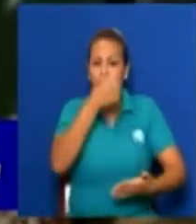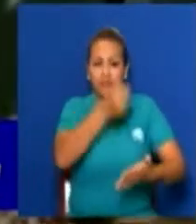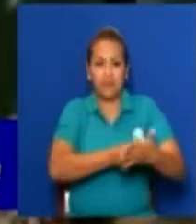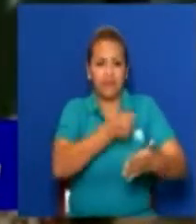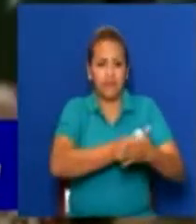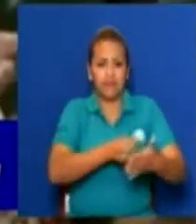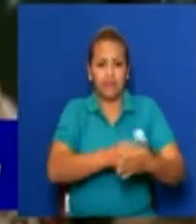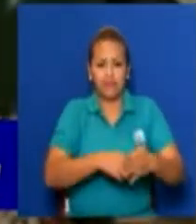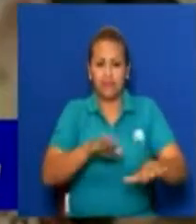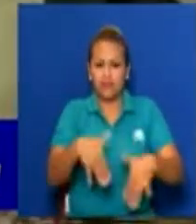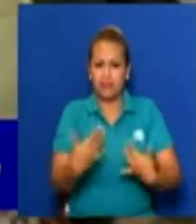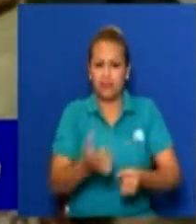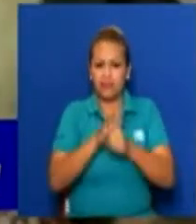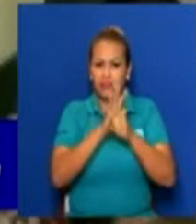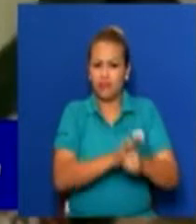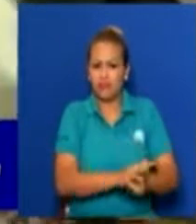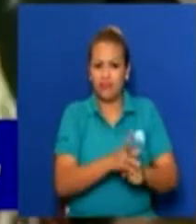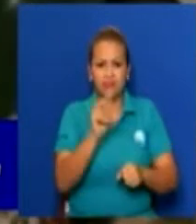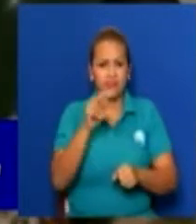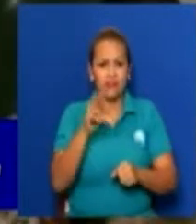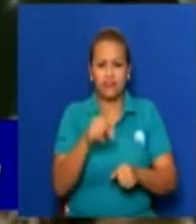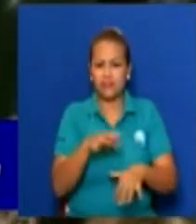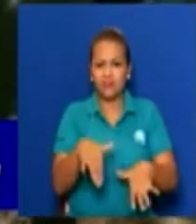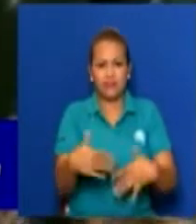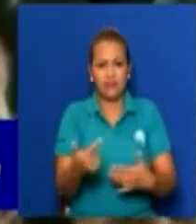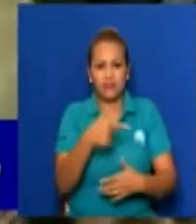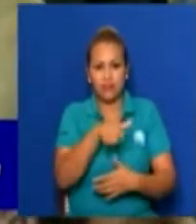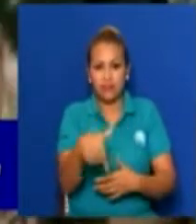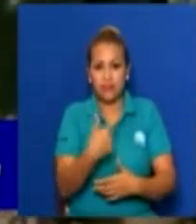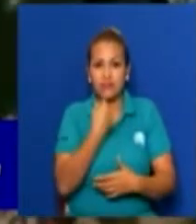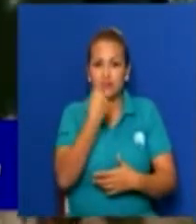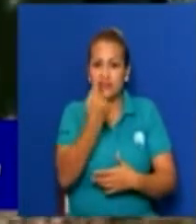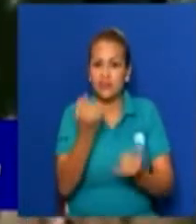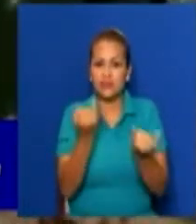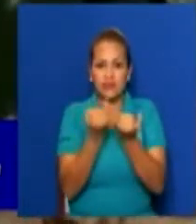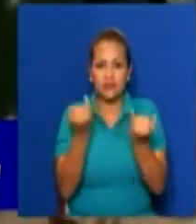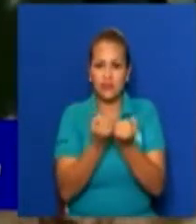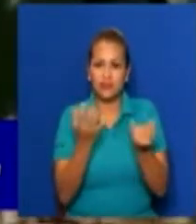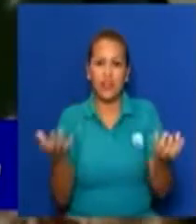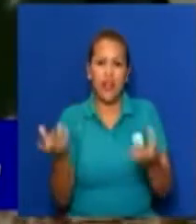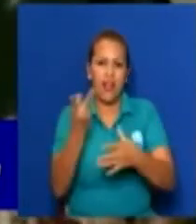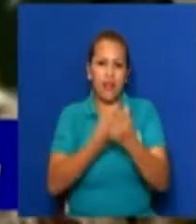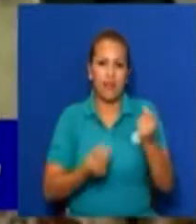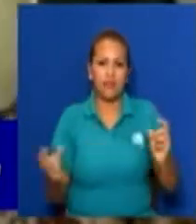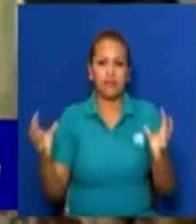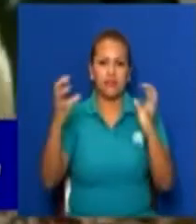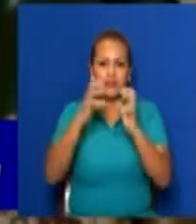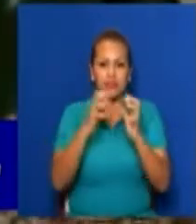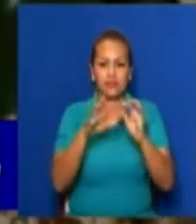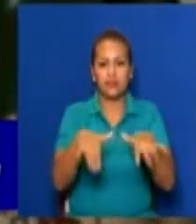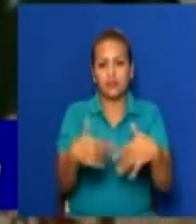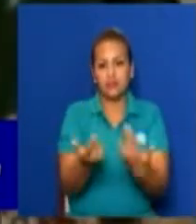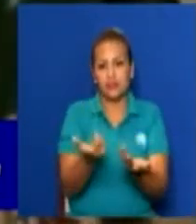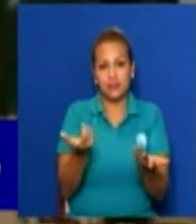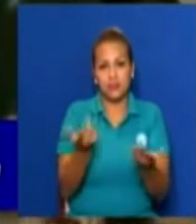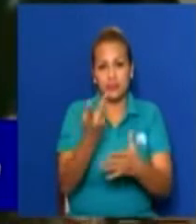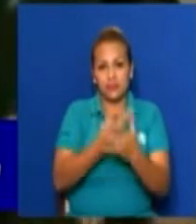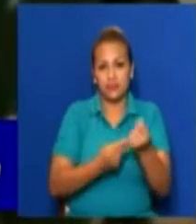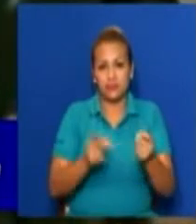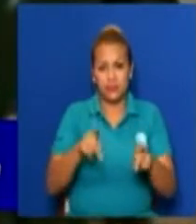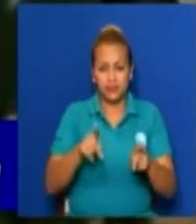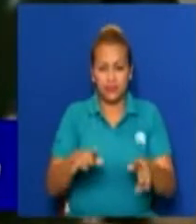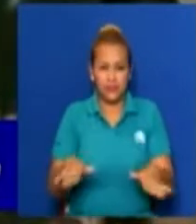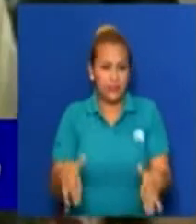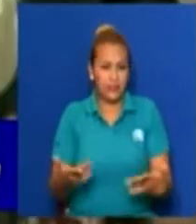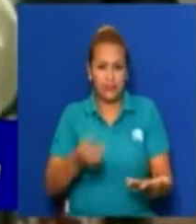emancipación de la mujer y la igualdad, también le reclama al hombre el papel de proveedor. Y el hombre reclama para sí el papel de